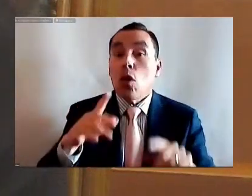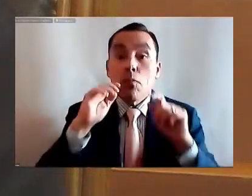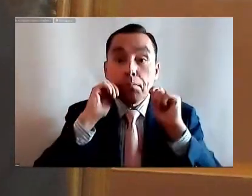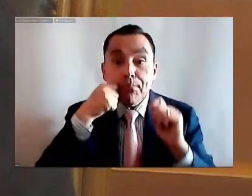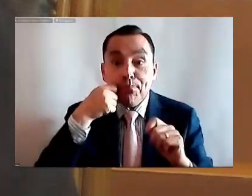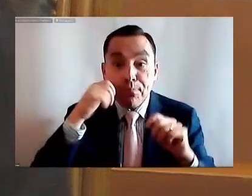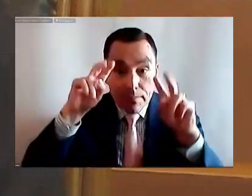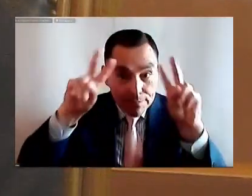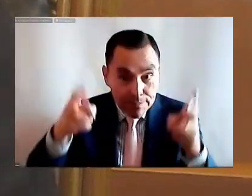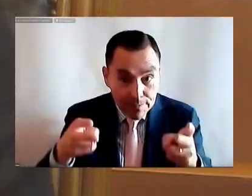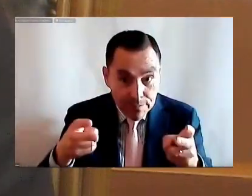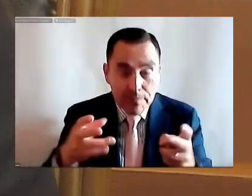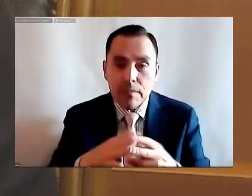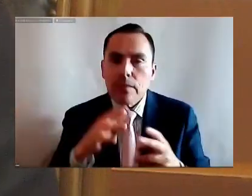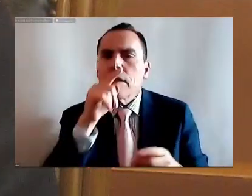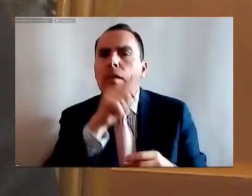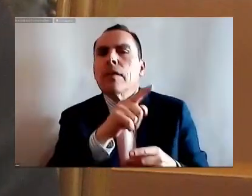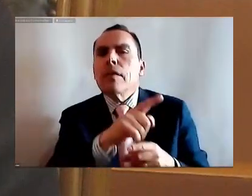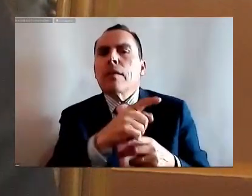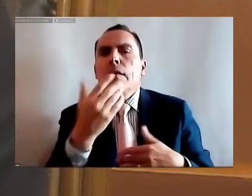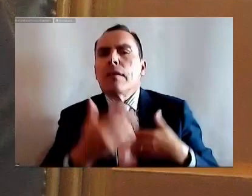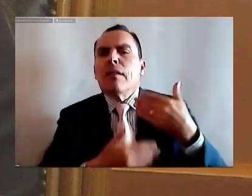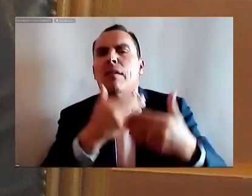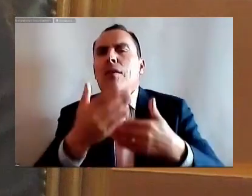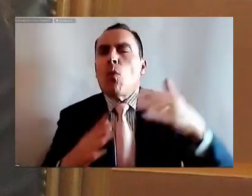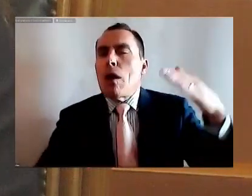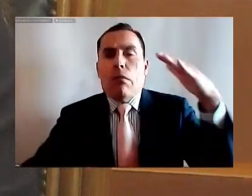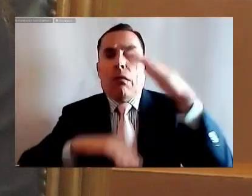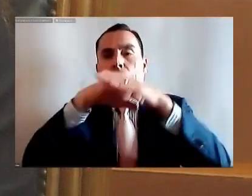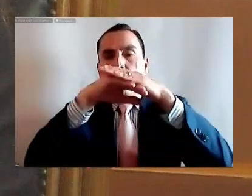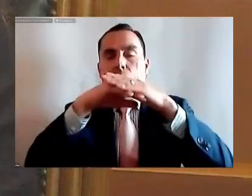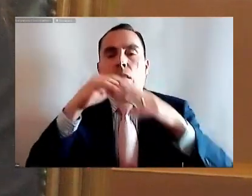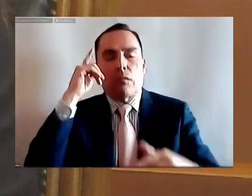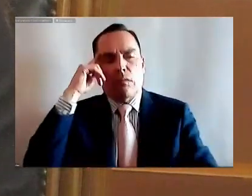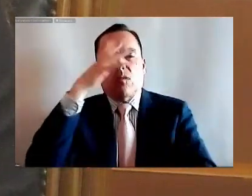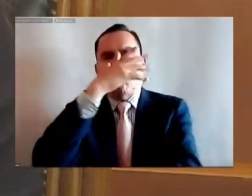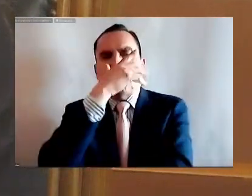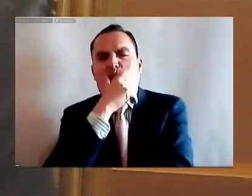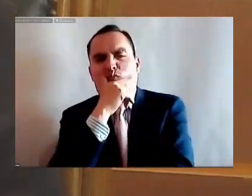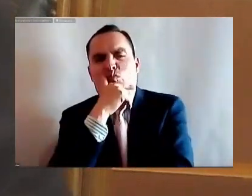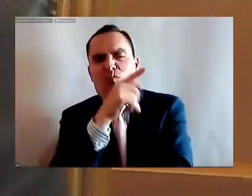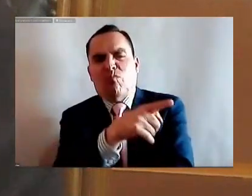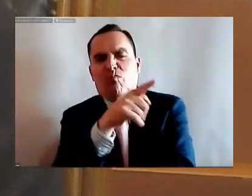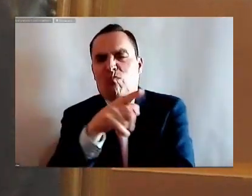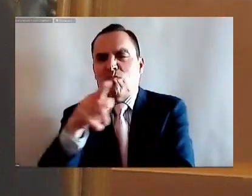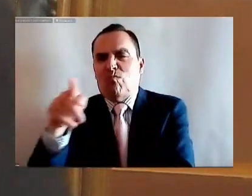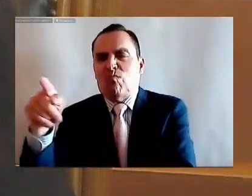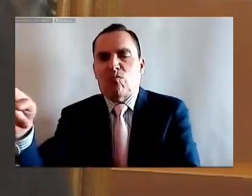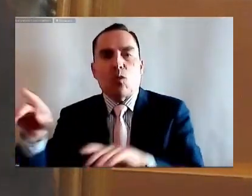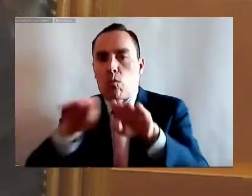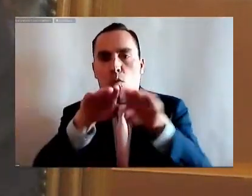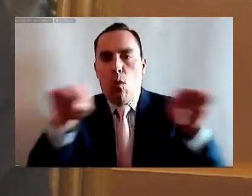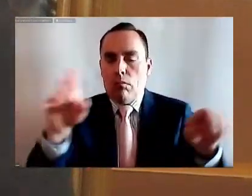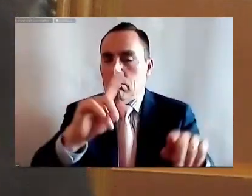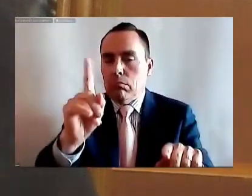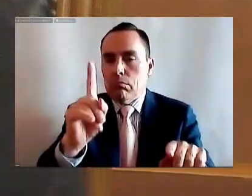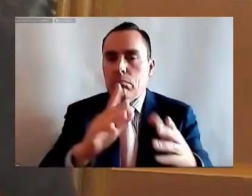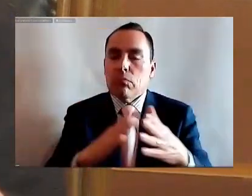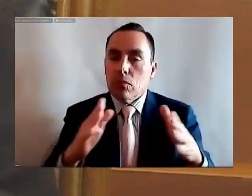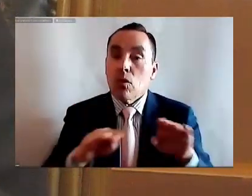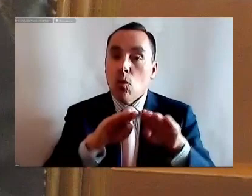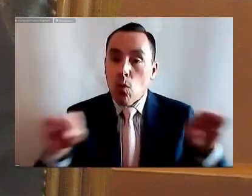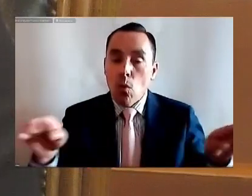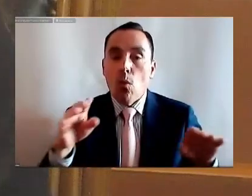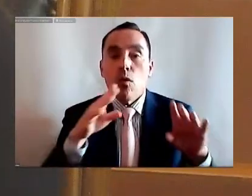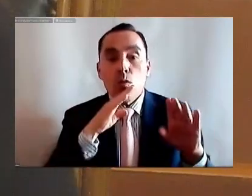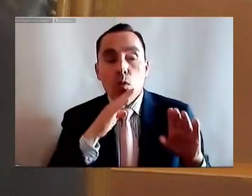que llevaría a un extremo a la subjetividad de cada víctima en particular, sino que tiene que ver con un estándar,